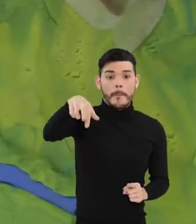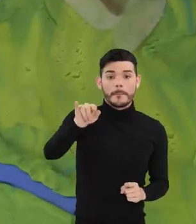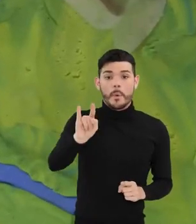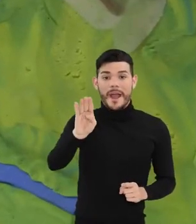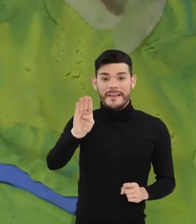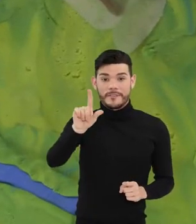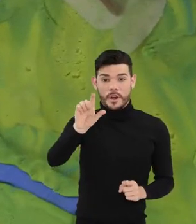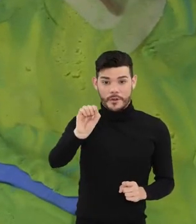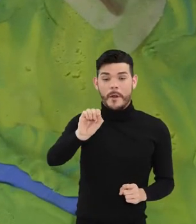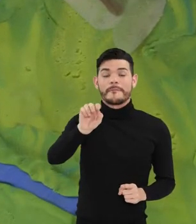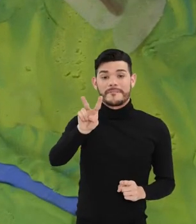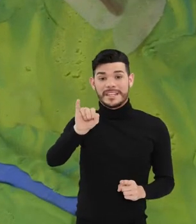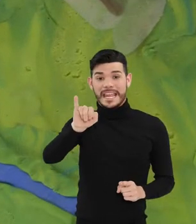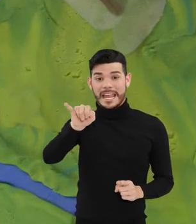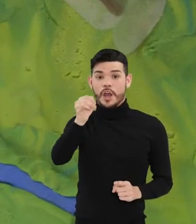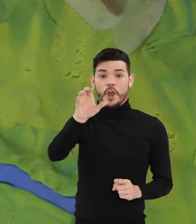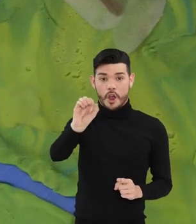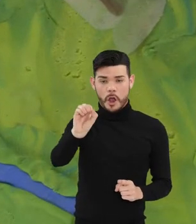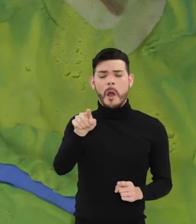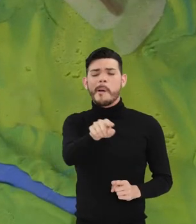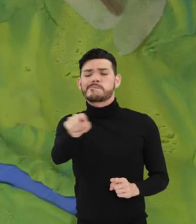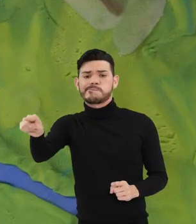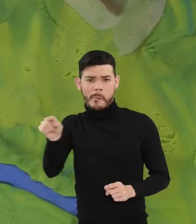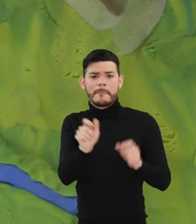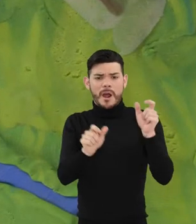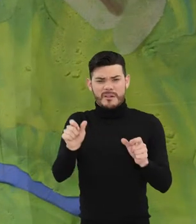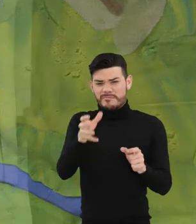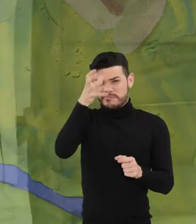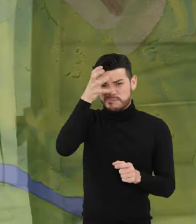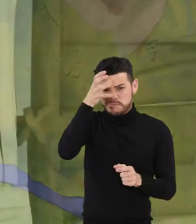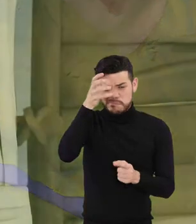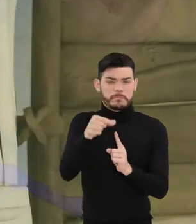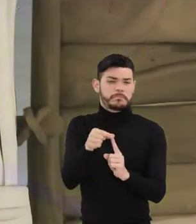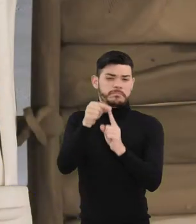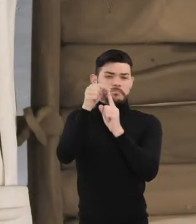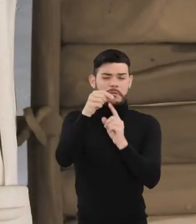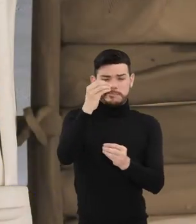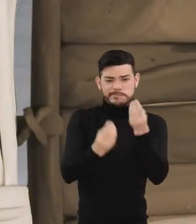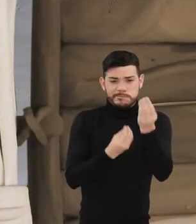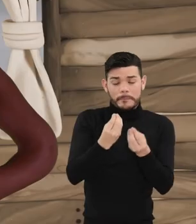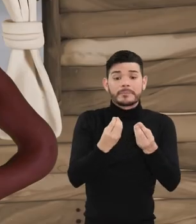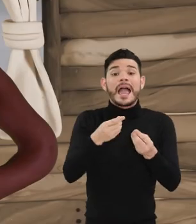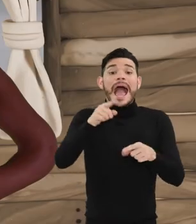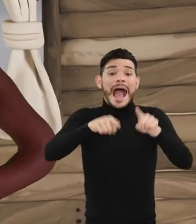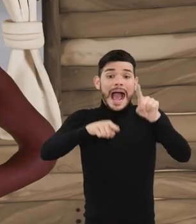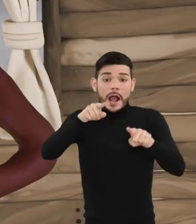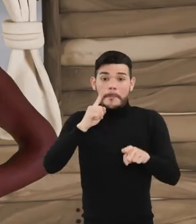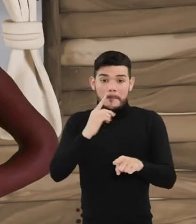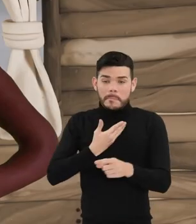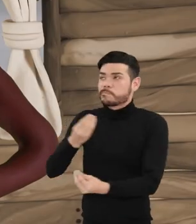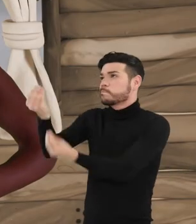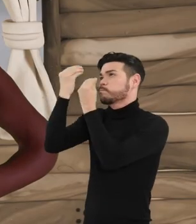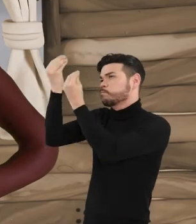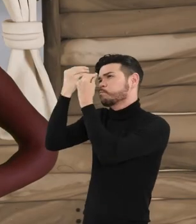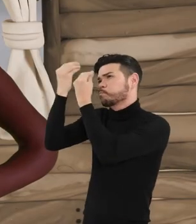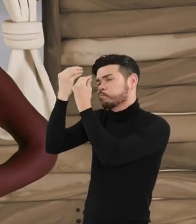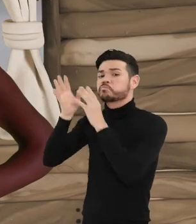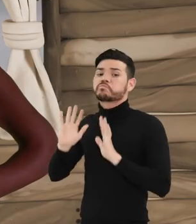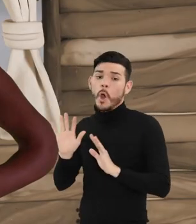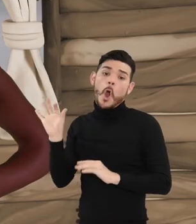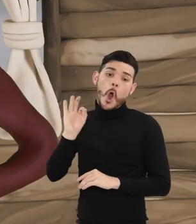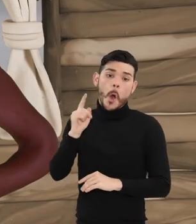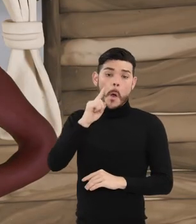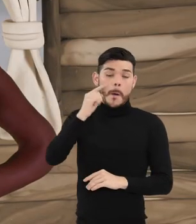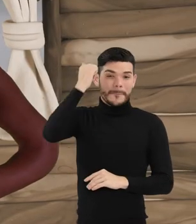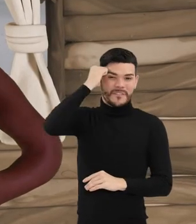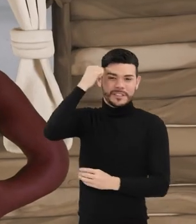parte baja hay especialistas en su fabricación. Algunos aprendieron el oficio de sus padres o algún maestro, y